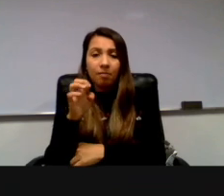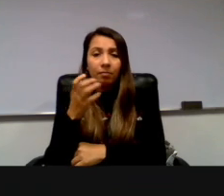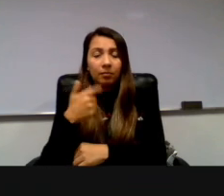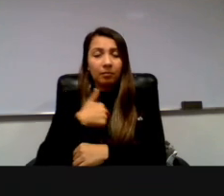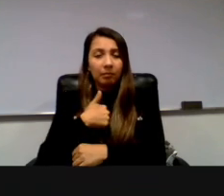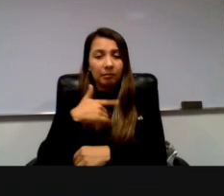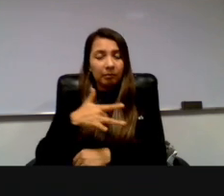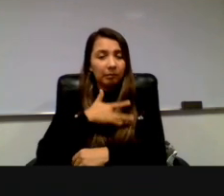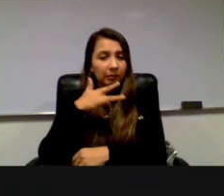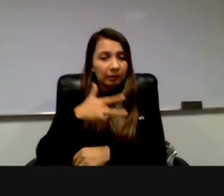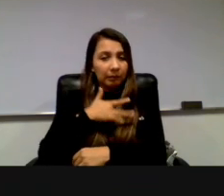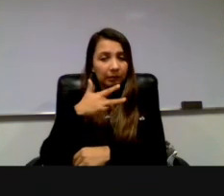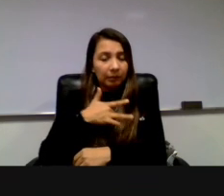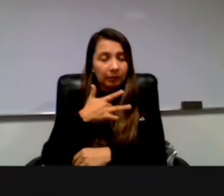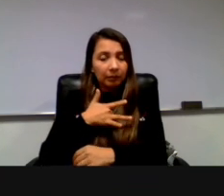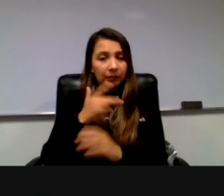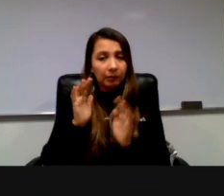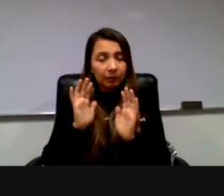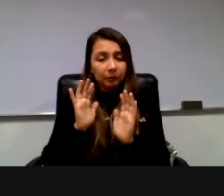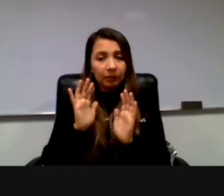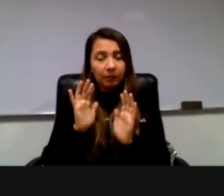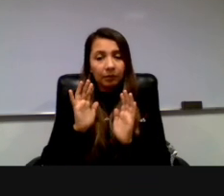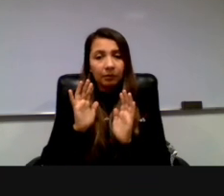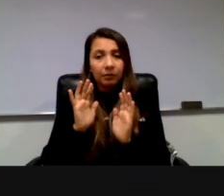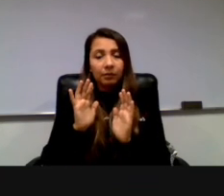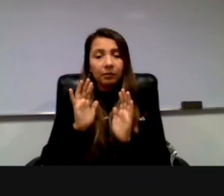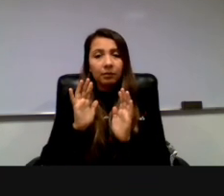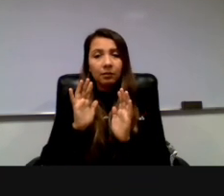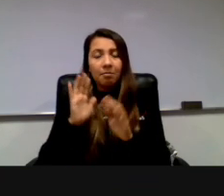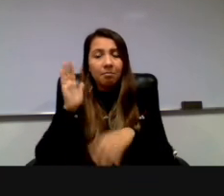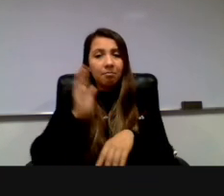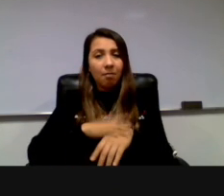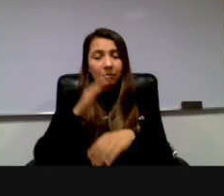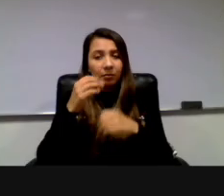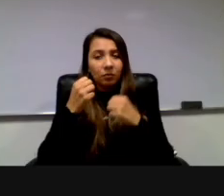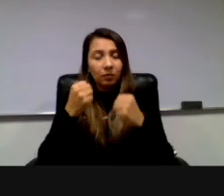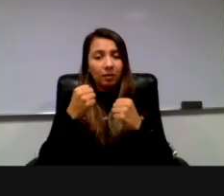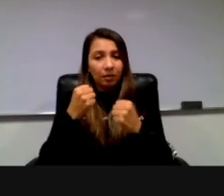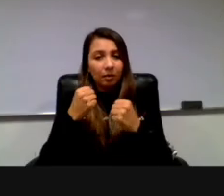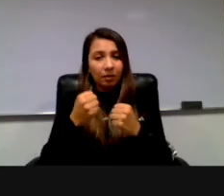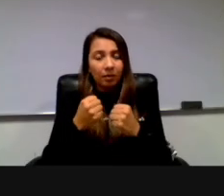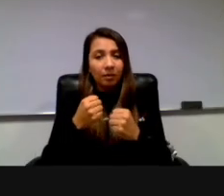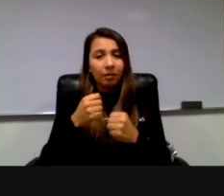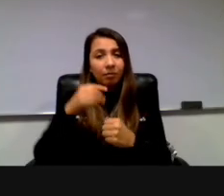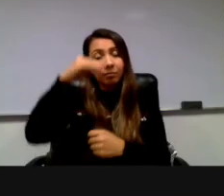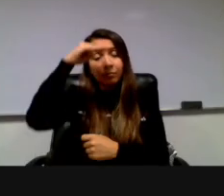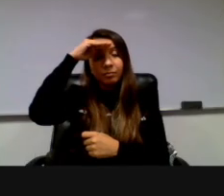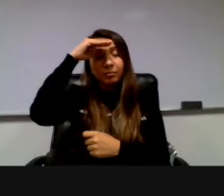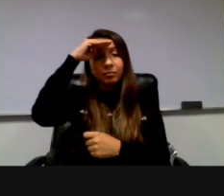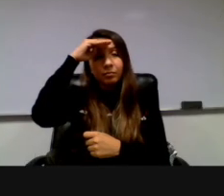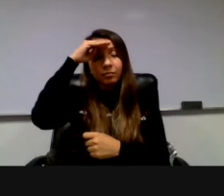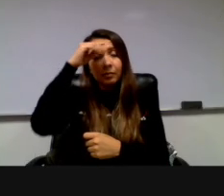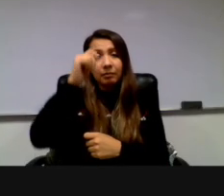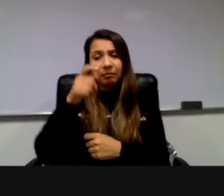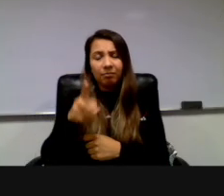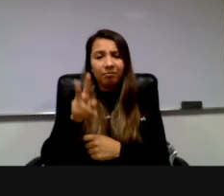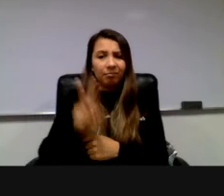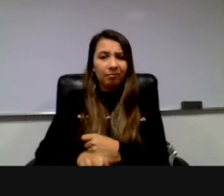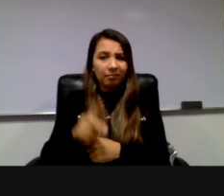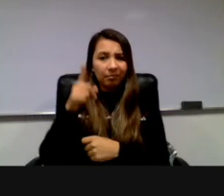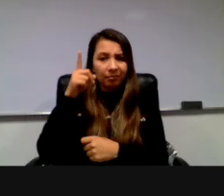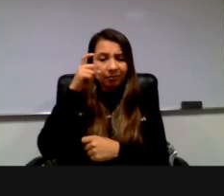Tengo la sensación de que la corriente más fuerte en este momento es pensar que era relativamente complejo